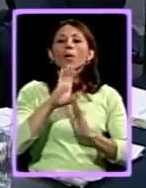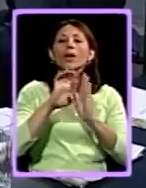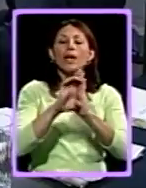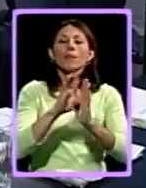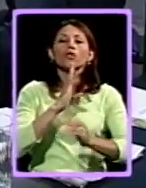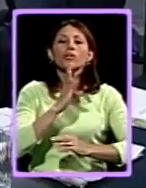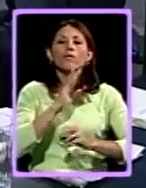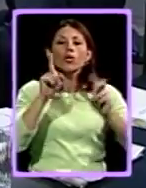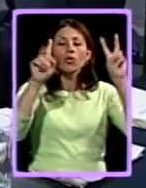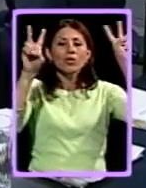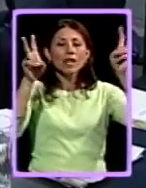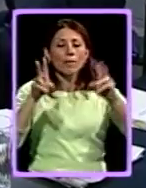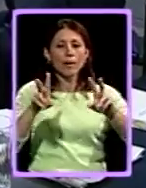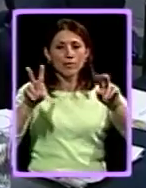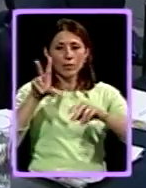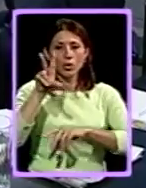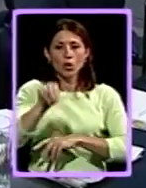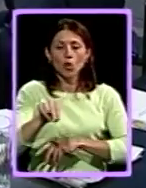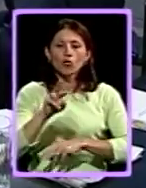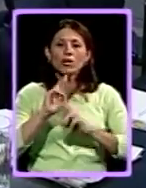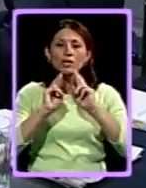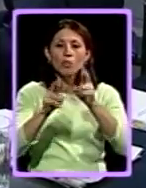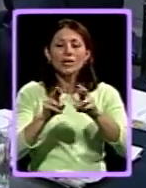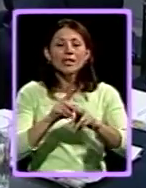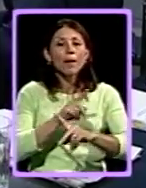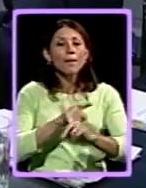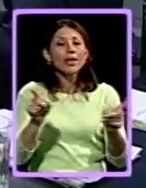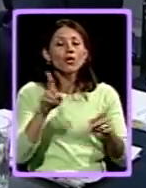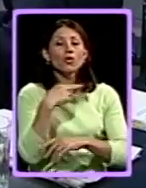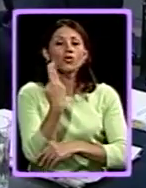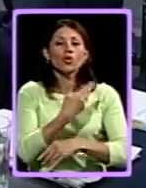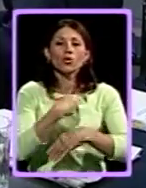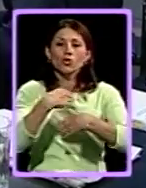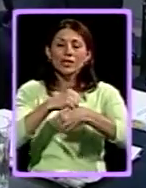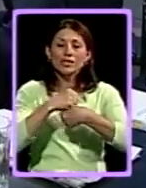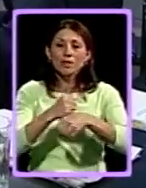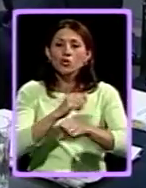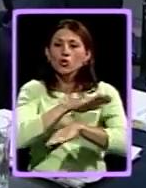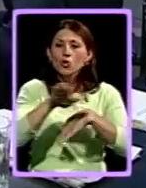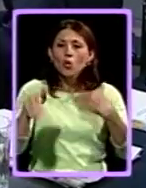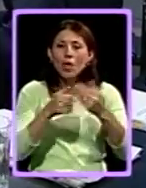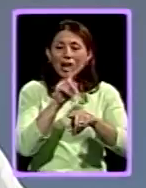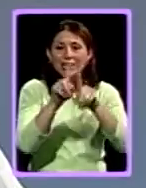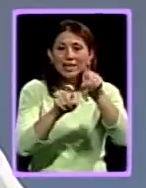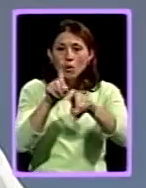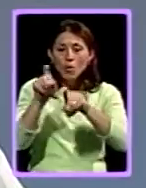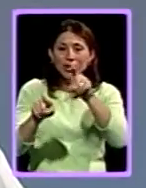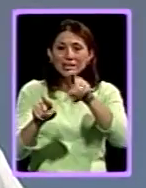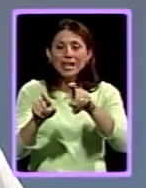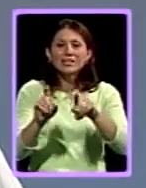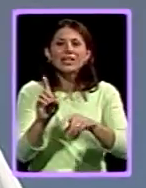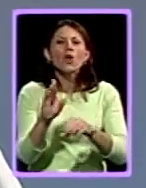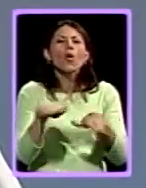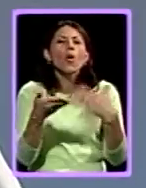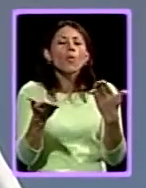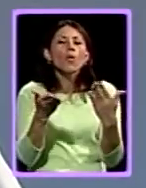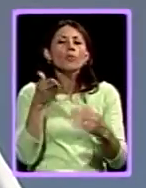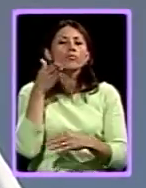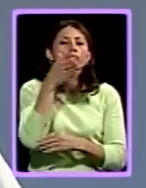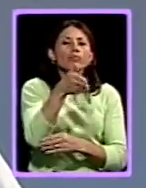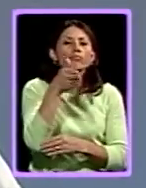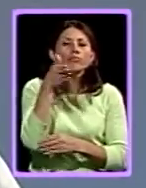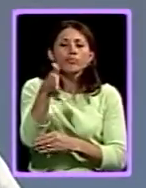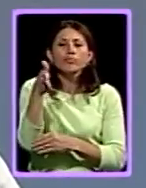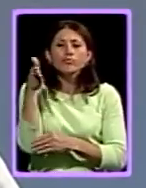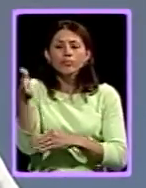decía Catalina ahora. Bueno, resulta que como nosotros hicimos todas nuestras encuestas domiciliares, no telefónicas, nosotros no encontramos un patrón